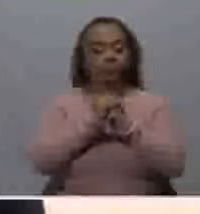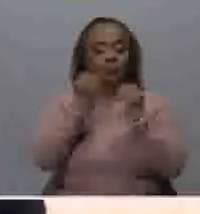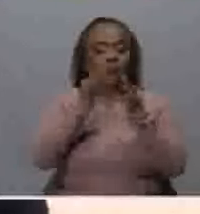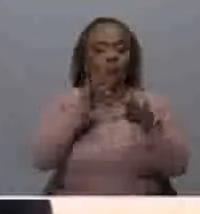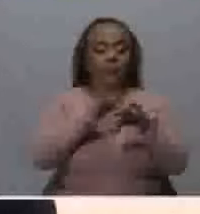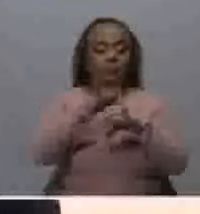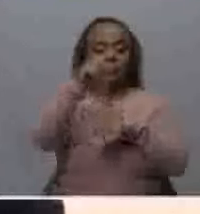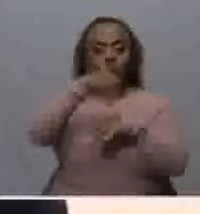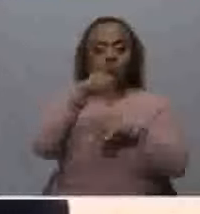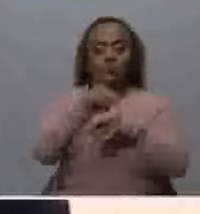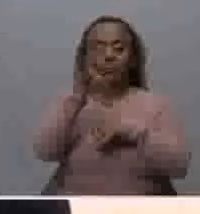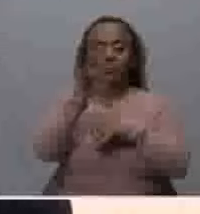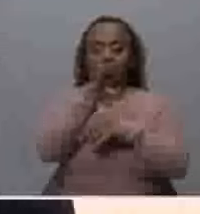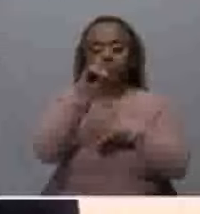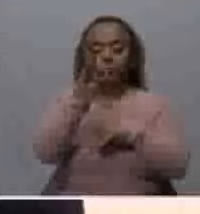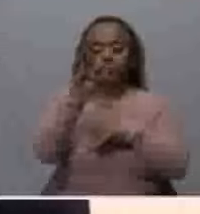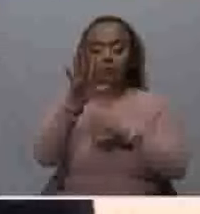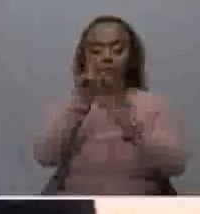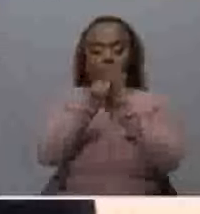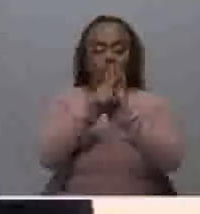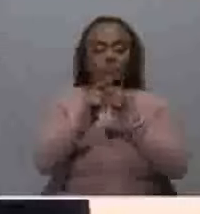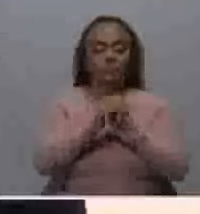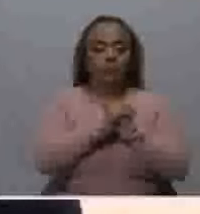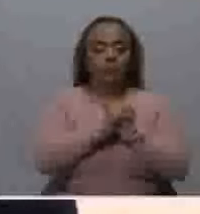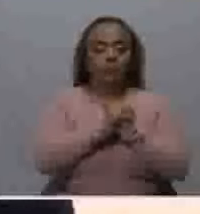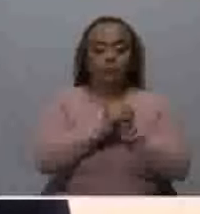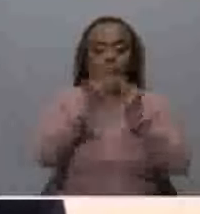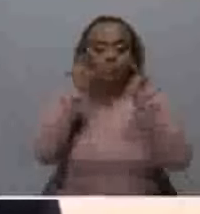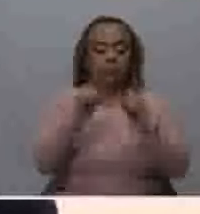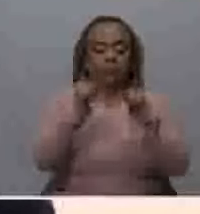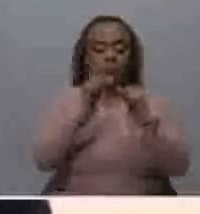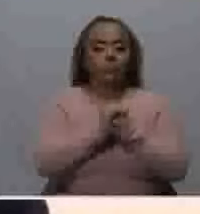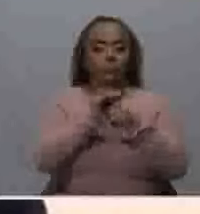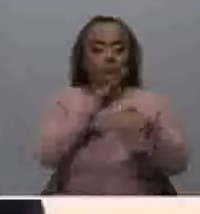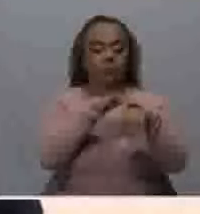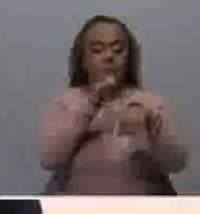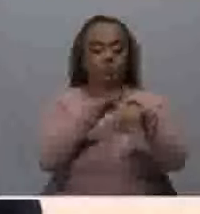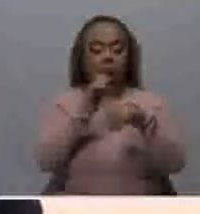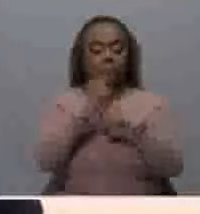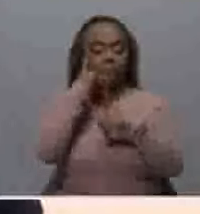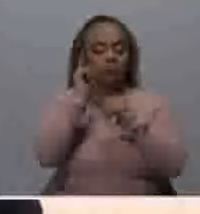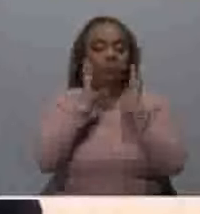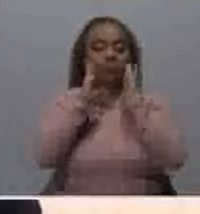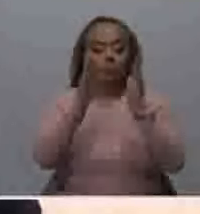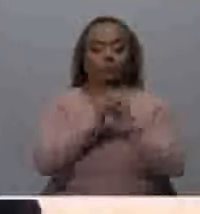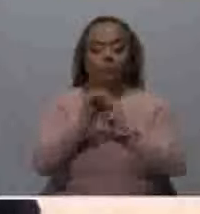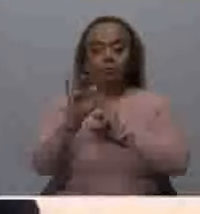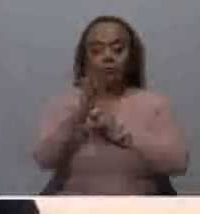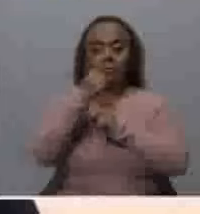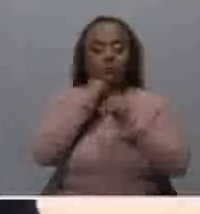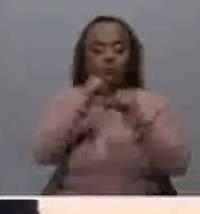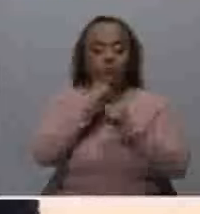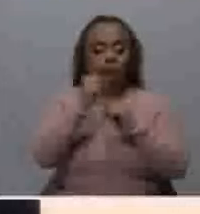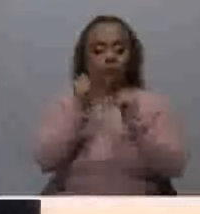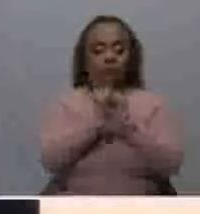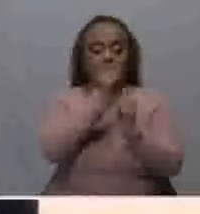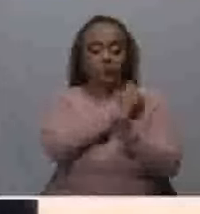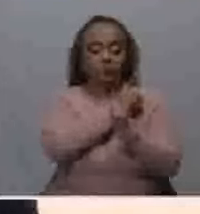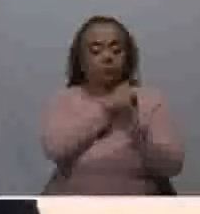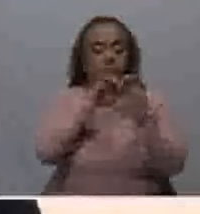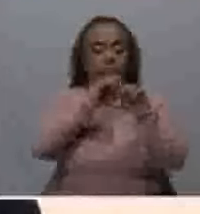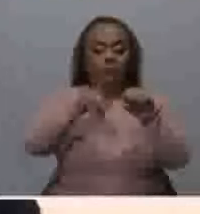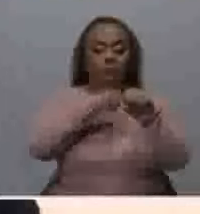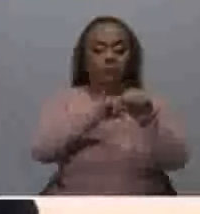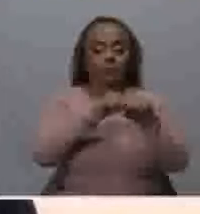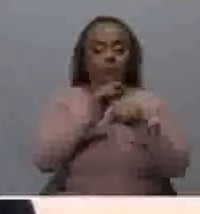acá 7:45 de la mañana, se da la convocatoria para atención de medios con el director de selecciones nacionales, con